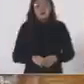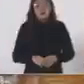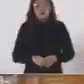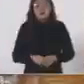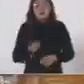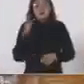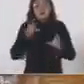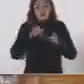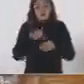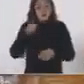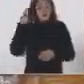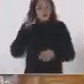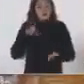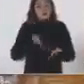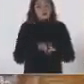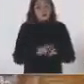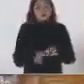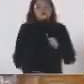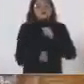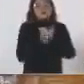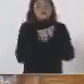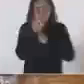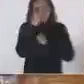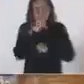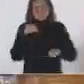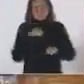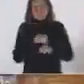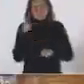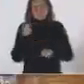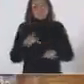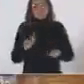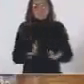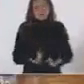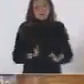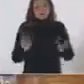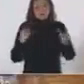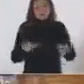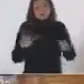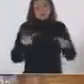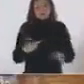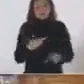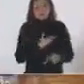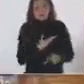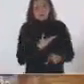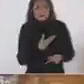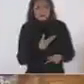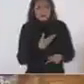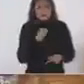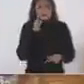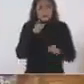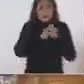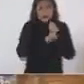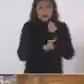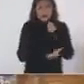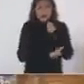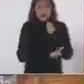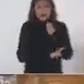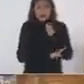colectivos en Puebla que promovieron amparos para establecer que sus integrantes que tengan, que estén